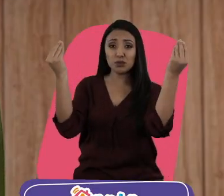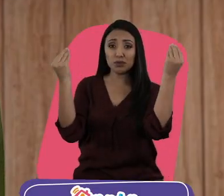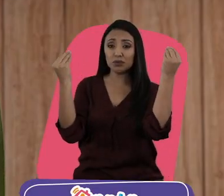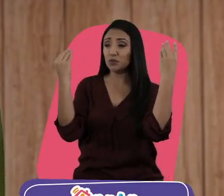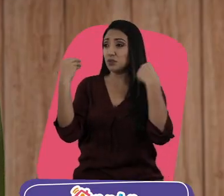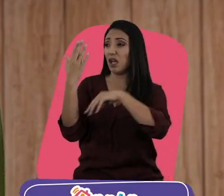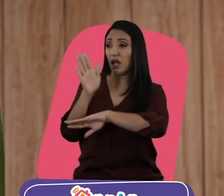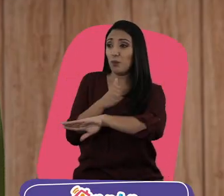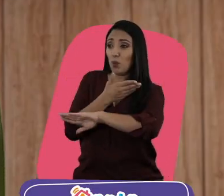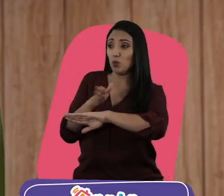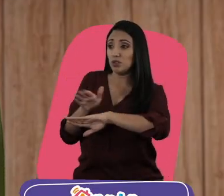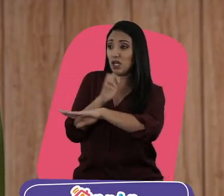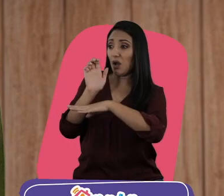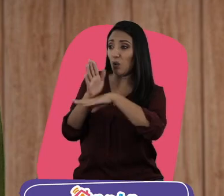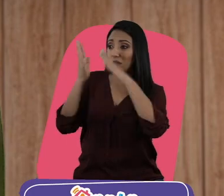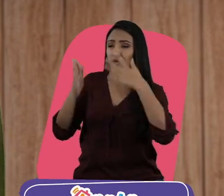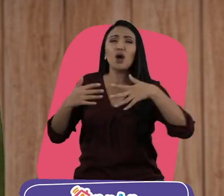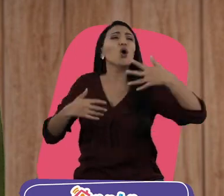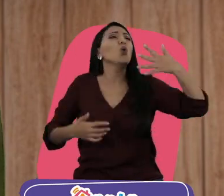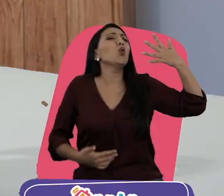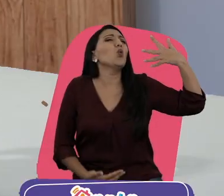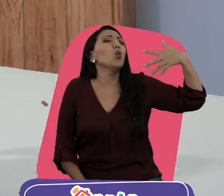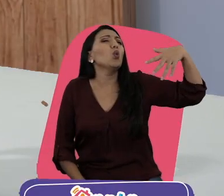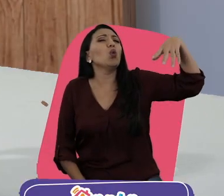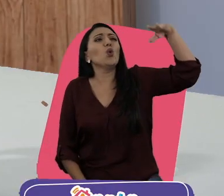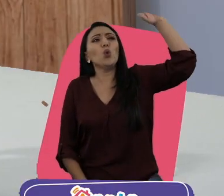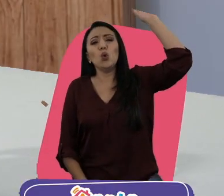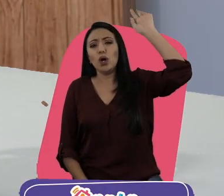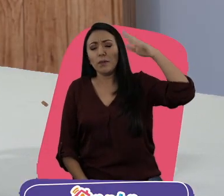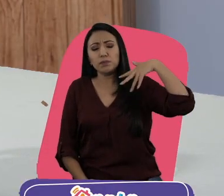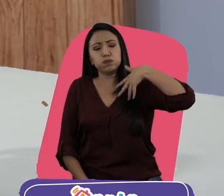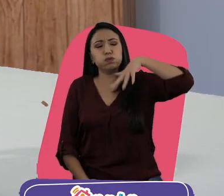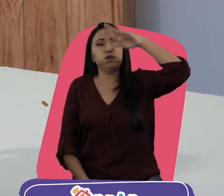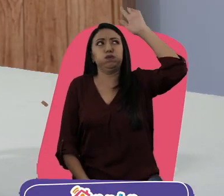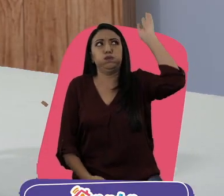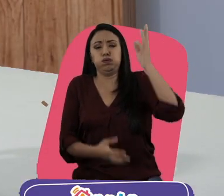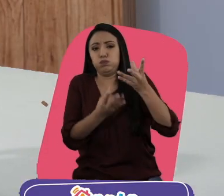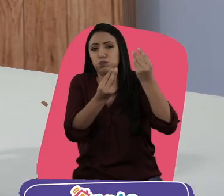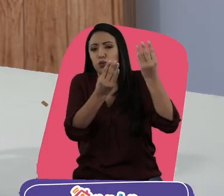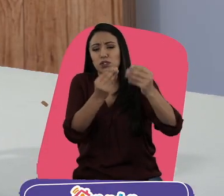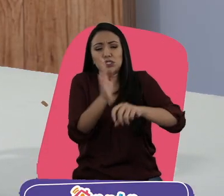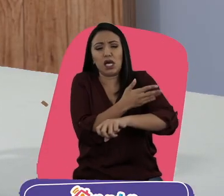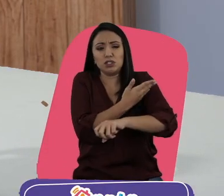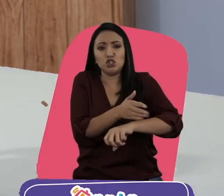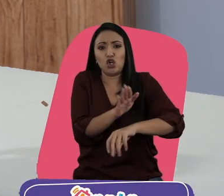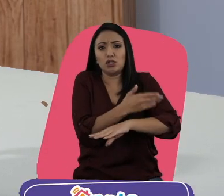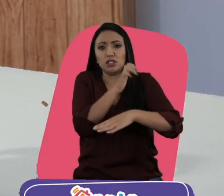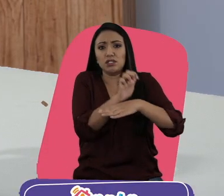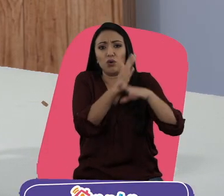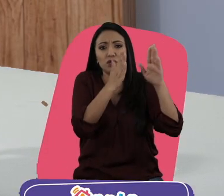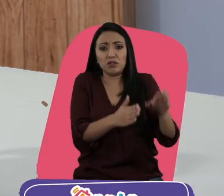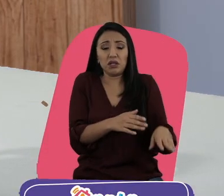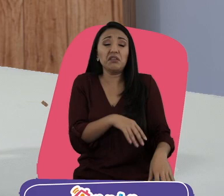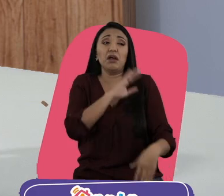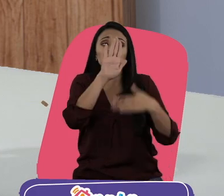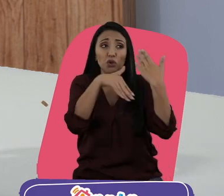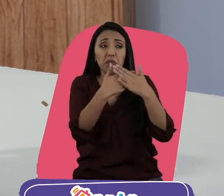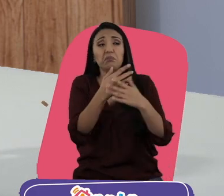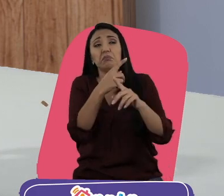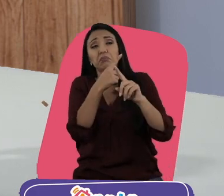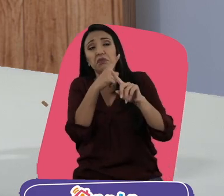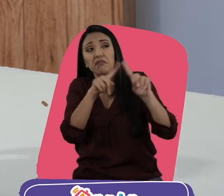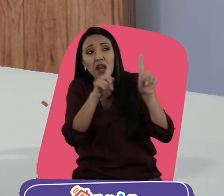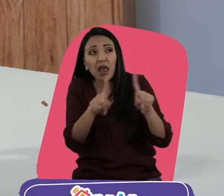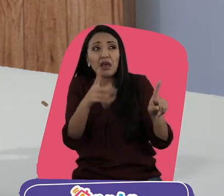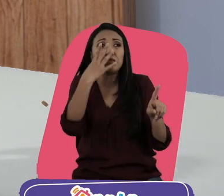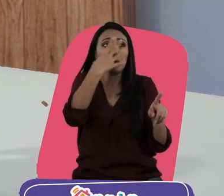sinnúmero increíble de canciones ecuatorianas. Hay un montón. Muchas. De canciones. Y todas hermosas. Uy, todas son chéverísimas, tienen